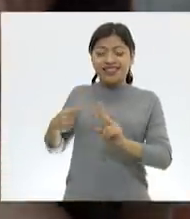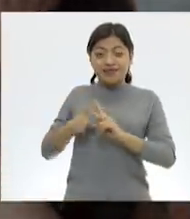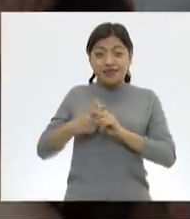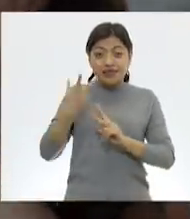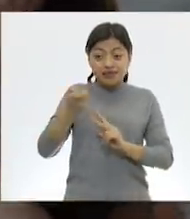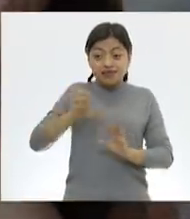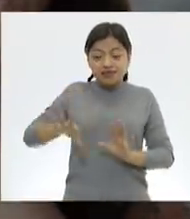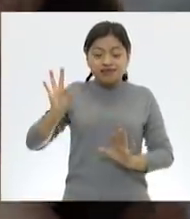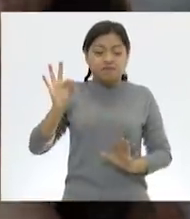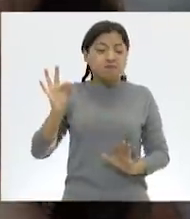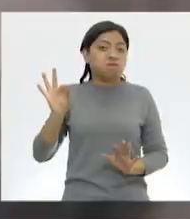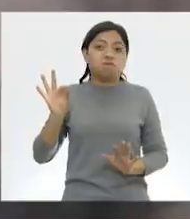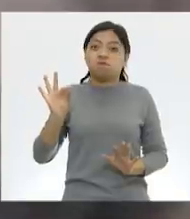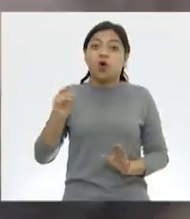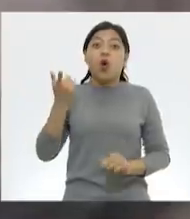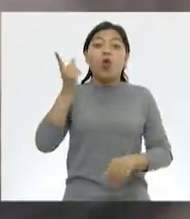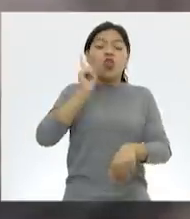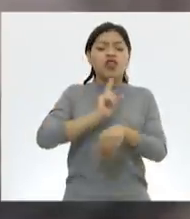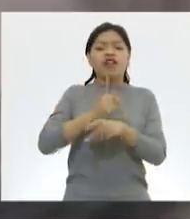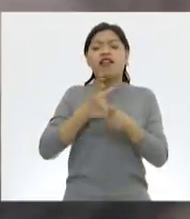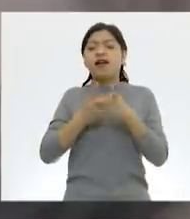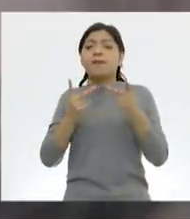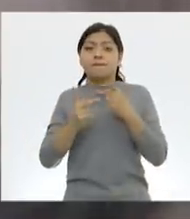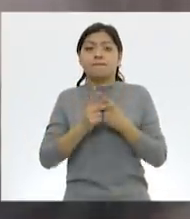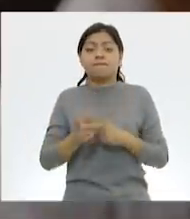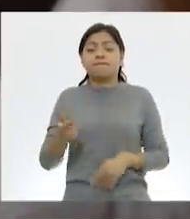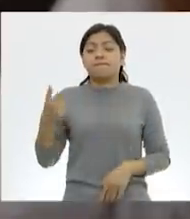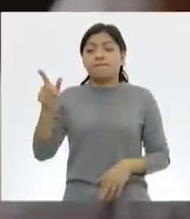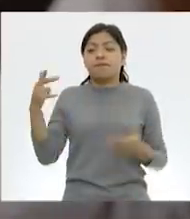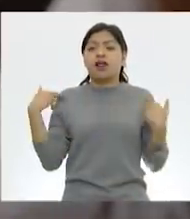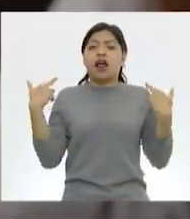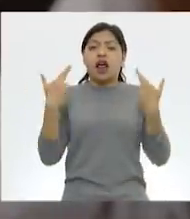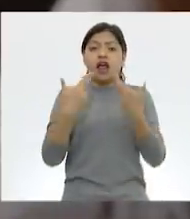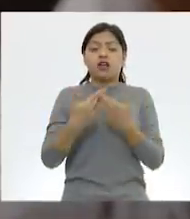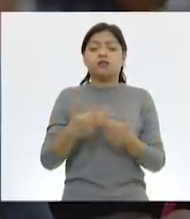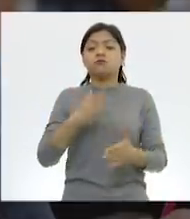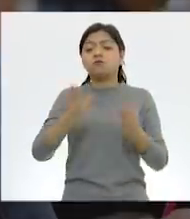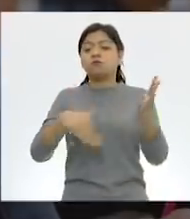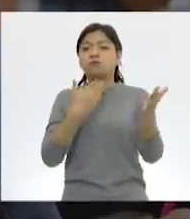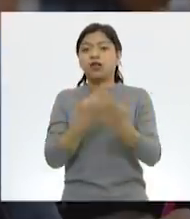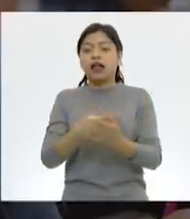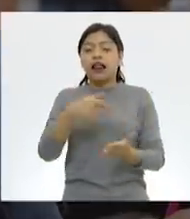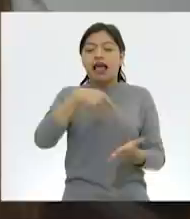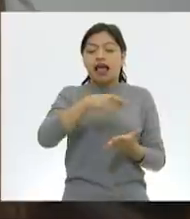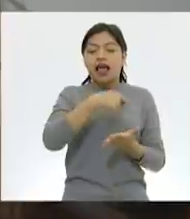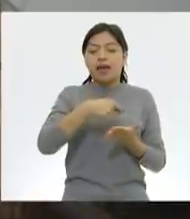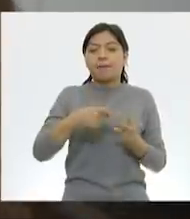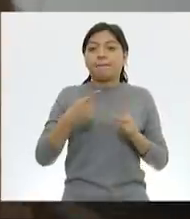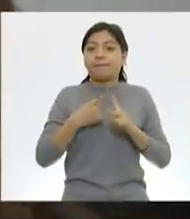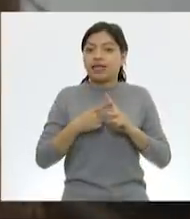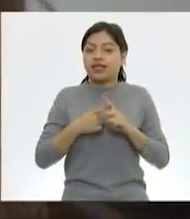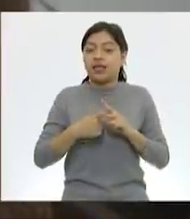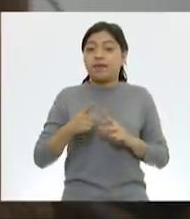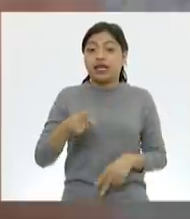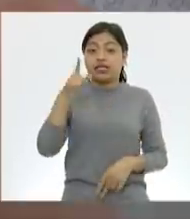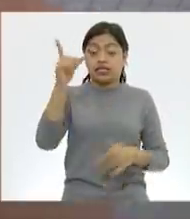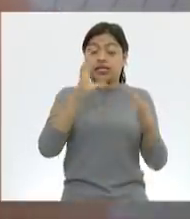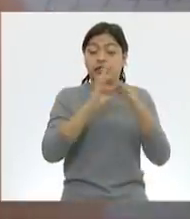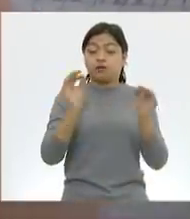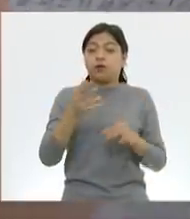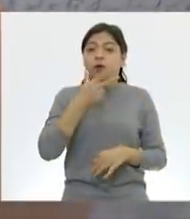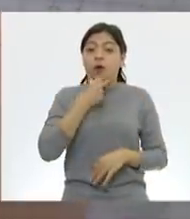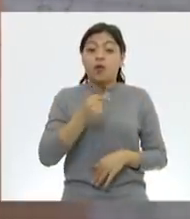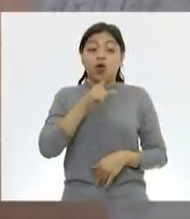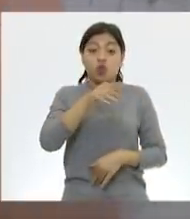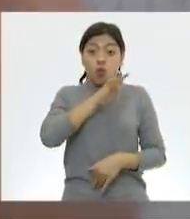camino. Un día en la preparatoria, un maestro nos retó a resolver un algoritmo y nos dijo, si alguien lo puede resolver,